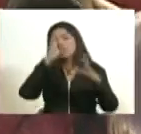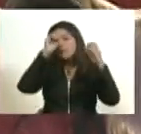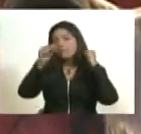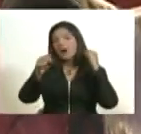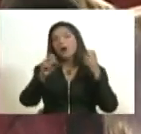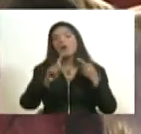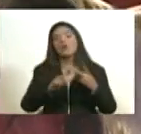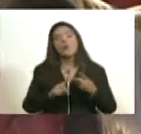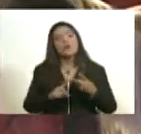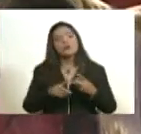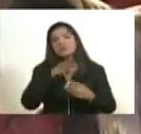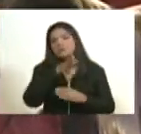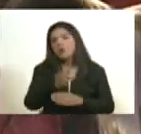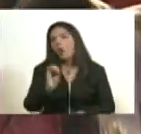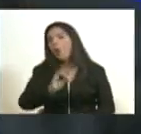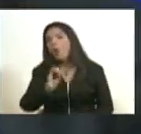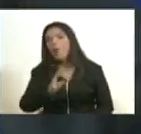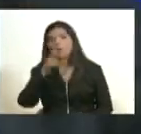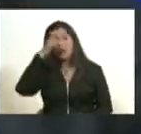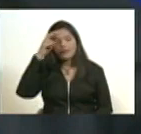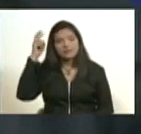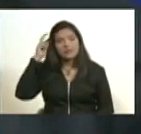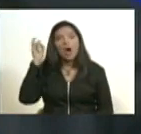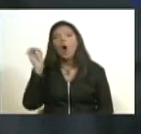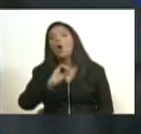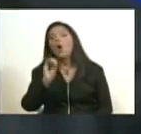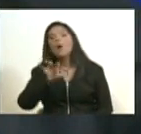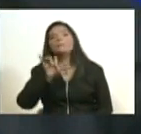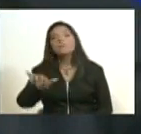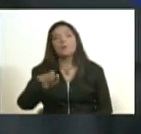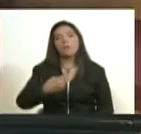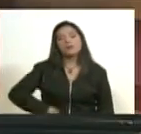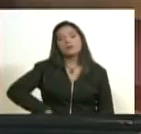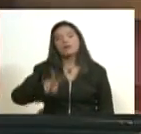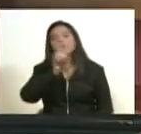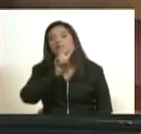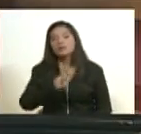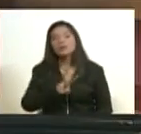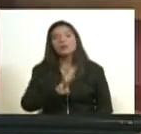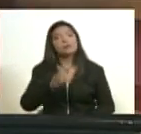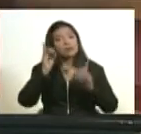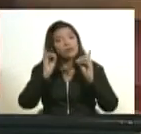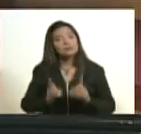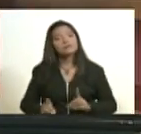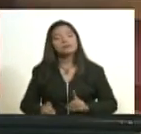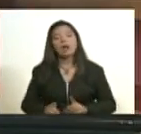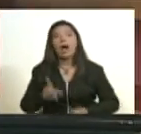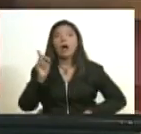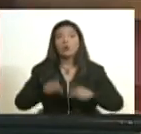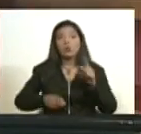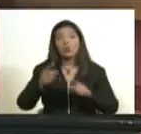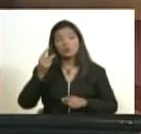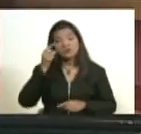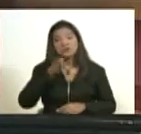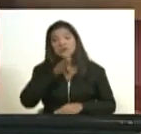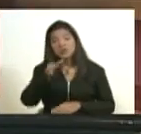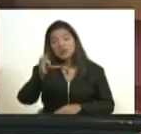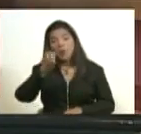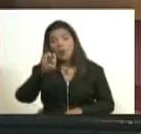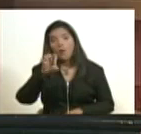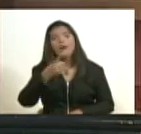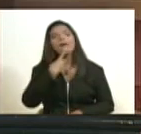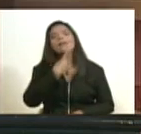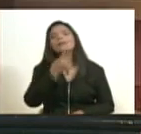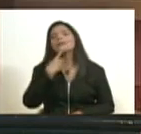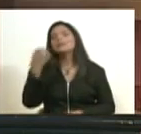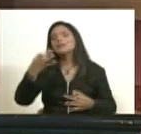la embajadora, o con la canciller, o con el propio presidente de la República, si decidiera algún día ir al seno de la OEA a decir nuestras